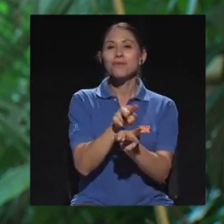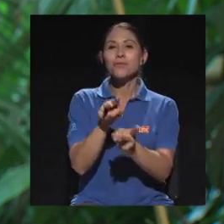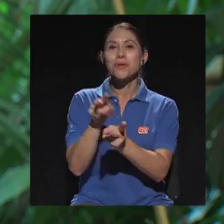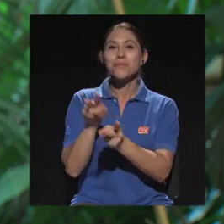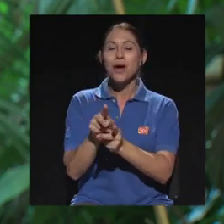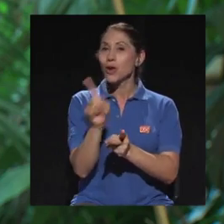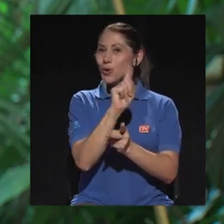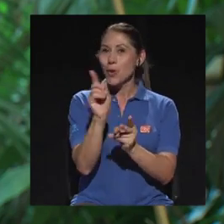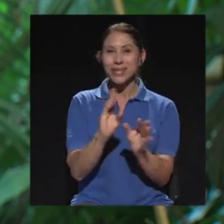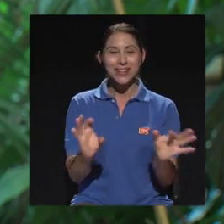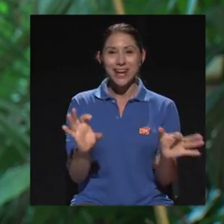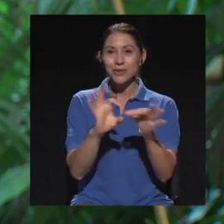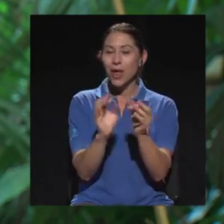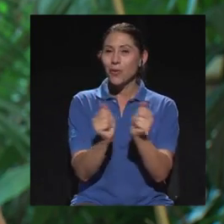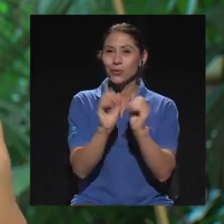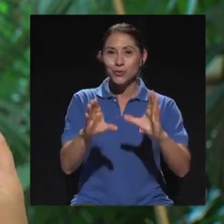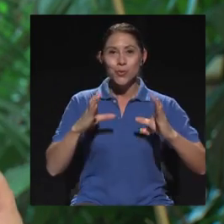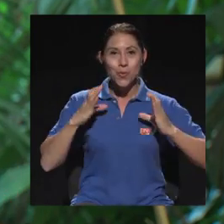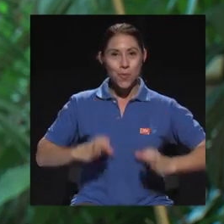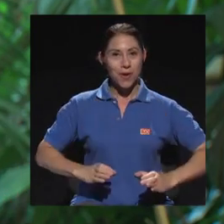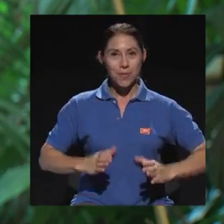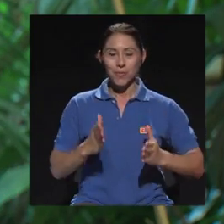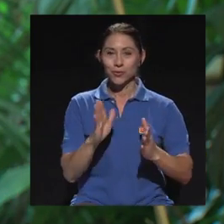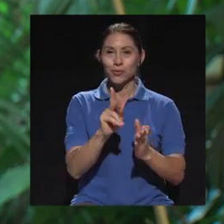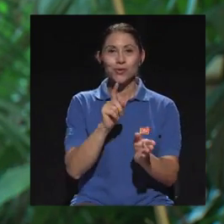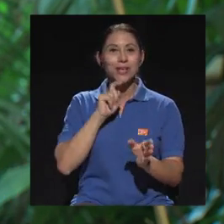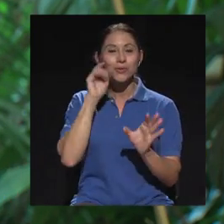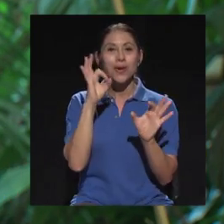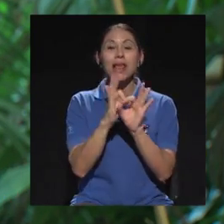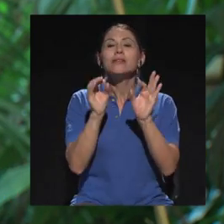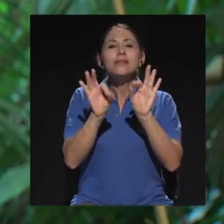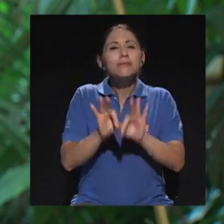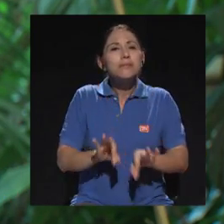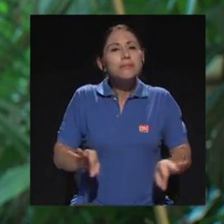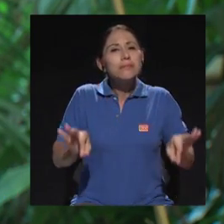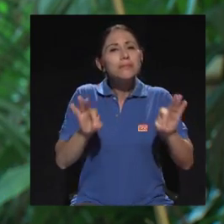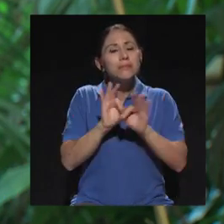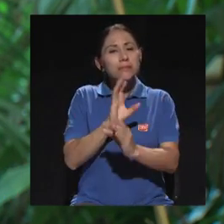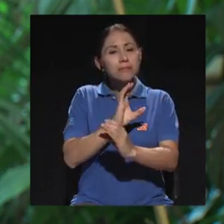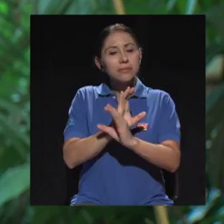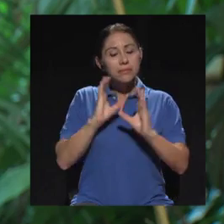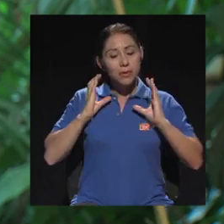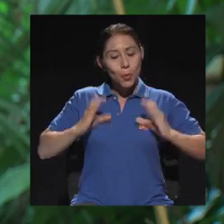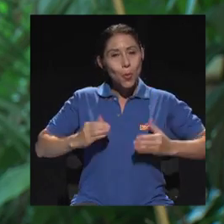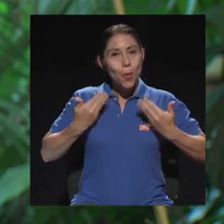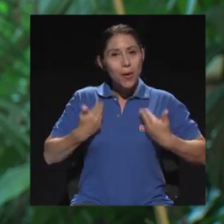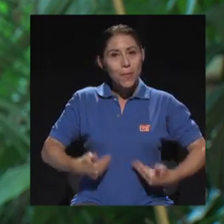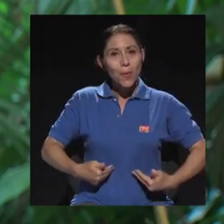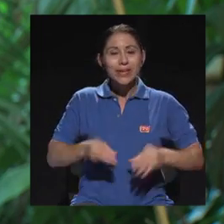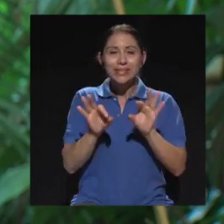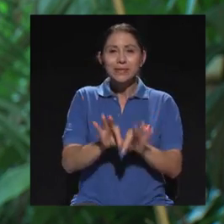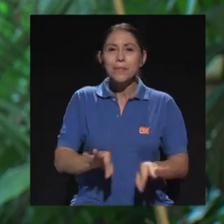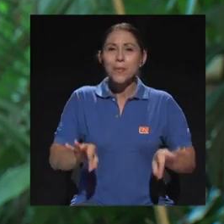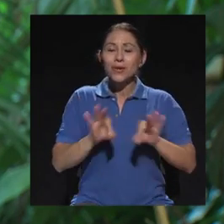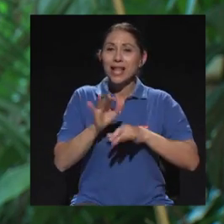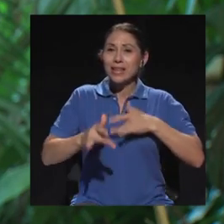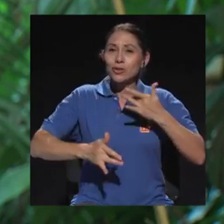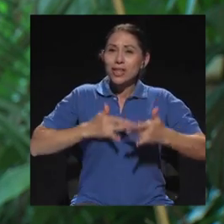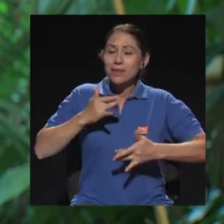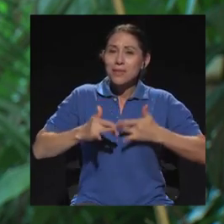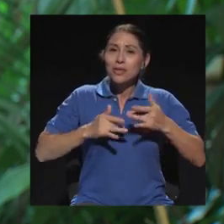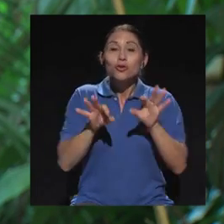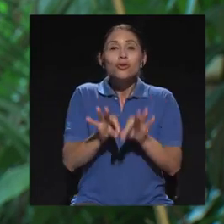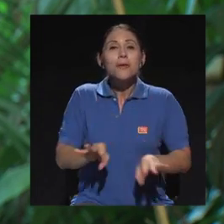su cuerpo y de su sexualidad. Es importante cuidar el cuerpo, es importante los sentimientos, son importantes